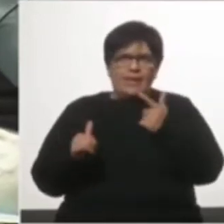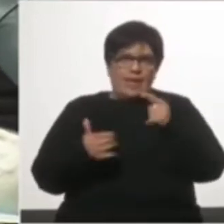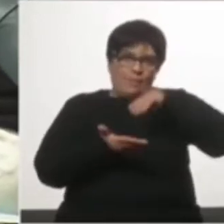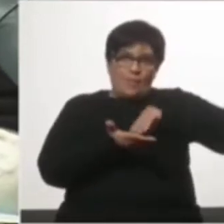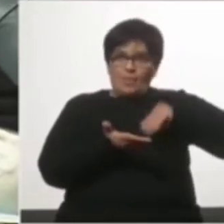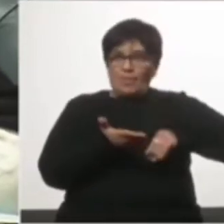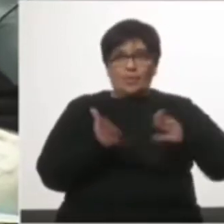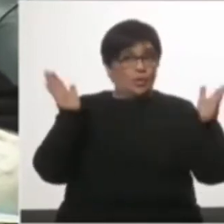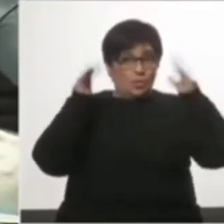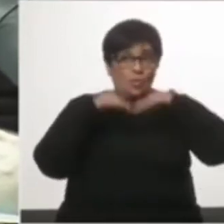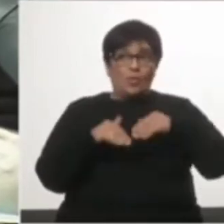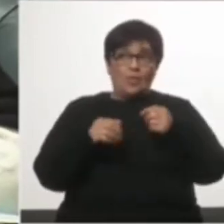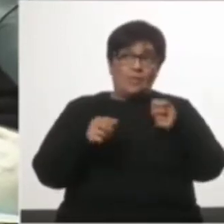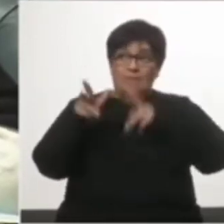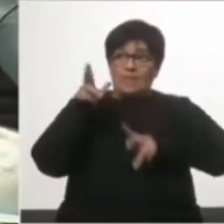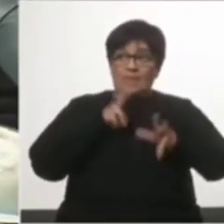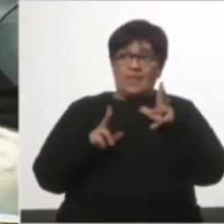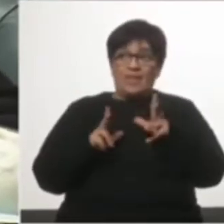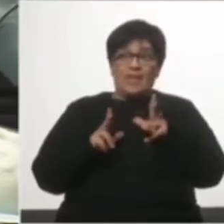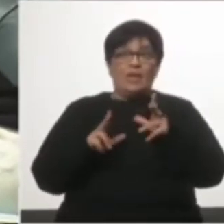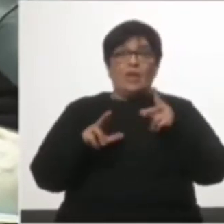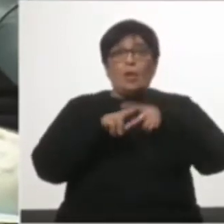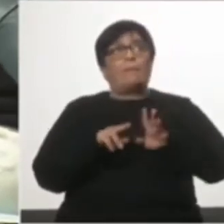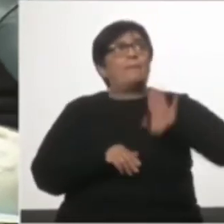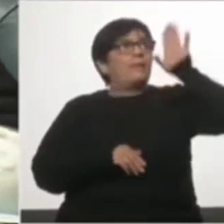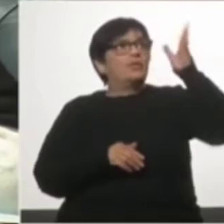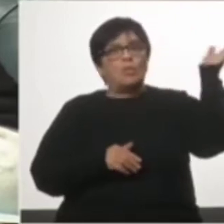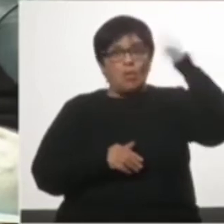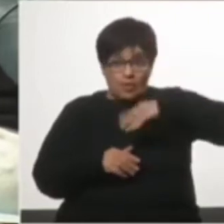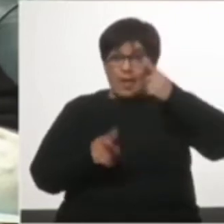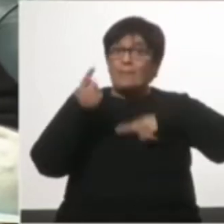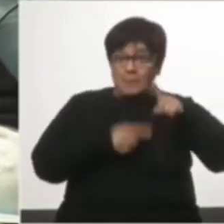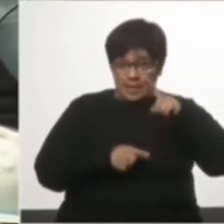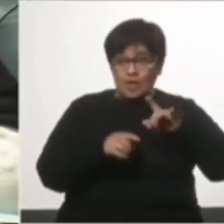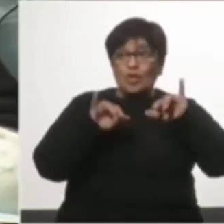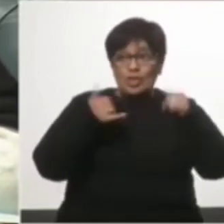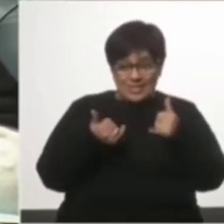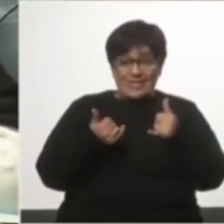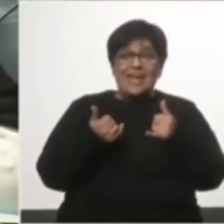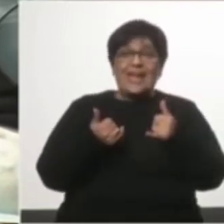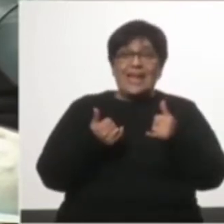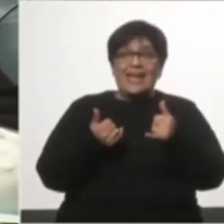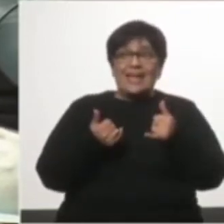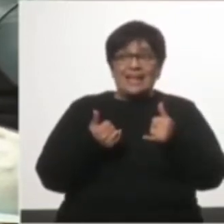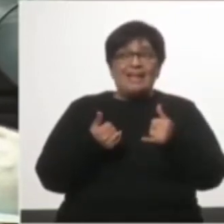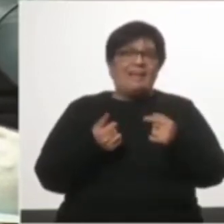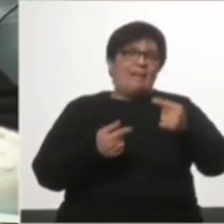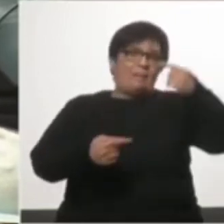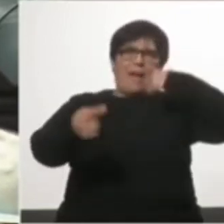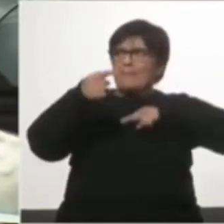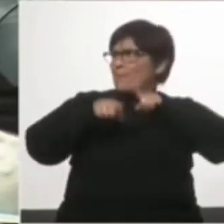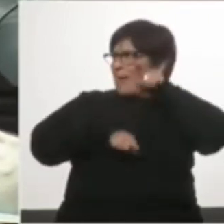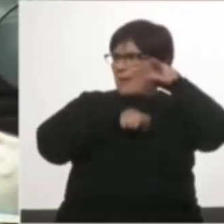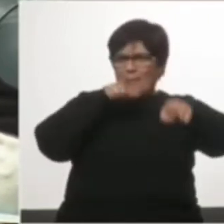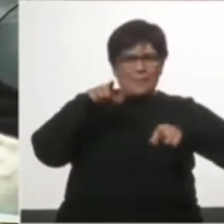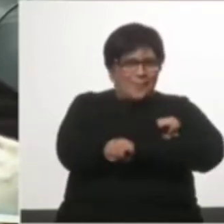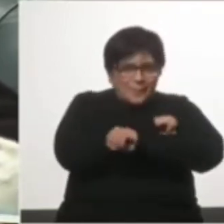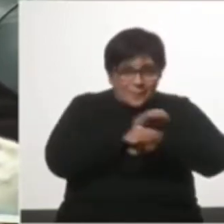que estaba porque me dijeron que no podía hacer la intervención, pero en las que fuimos absolutamente aludidos de mala